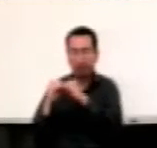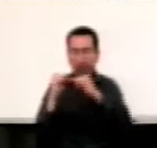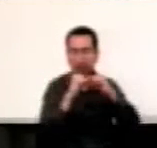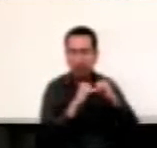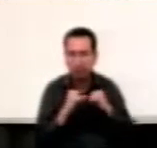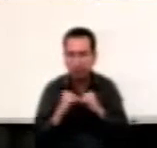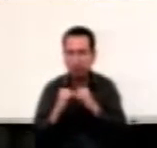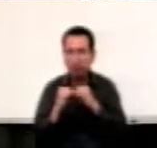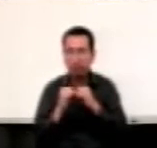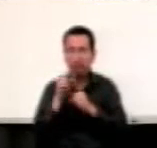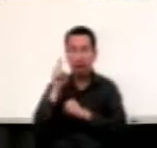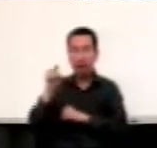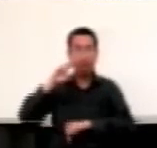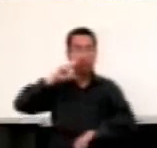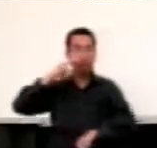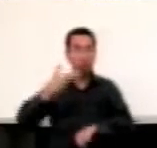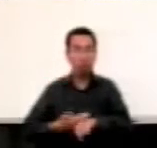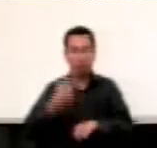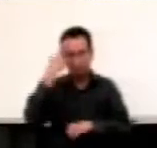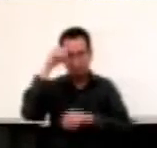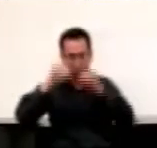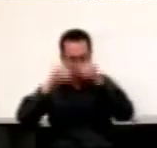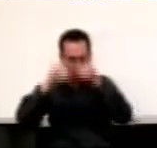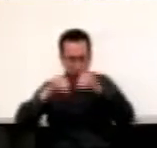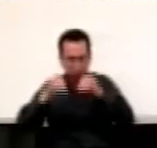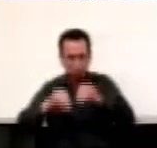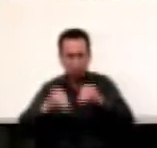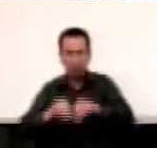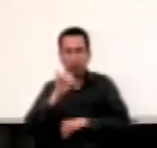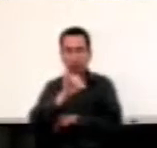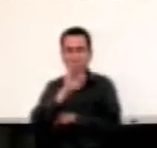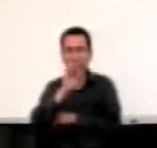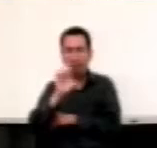Fue la responsable de elaborar el marco normativo en materia de planeación en el